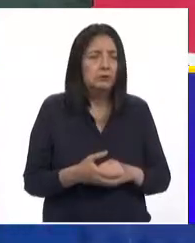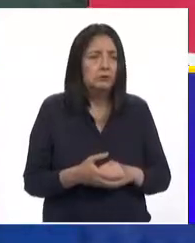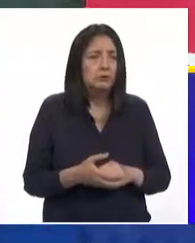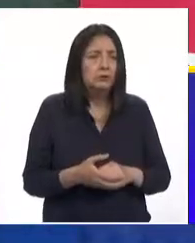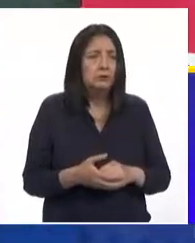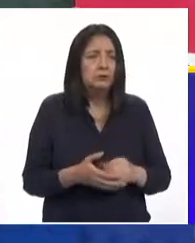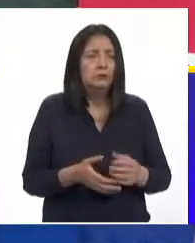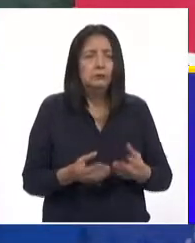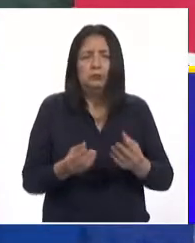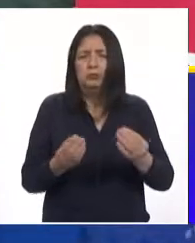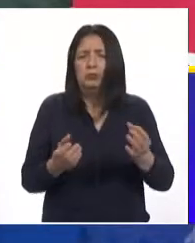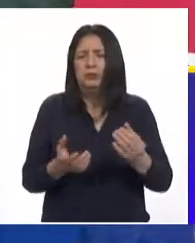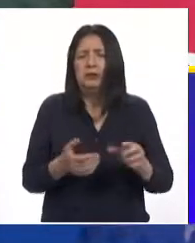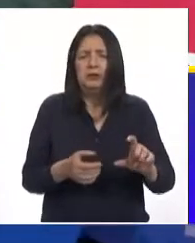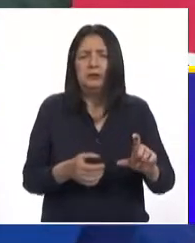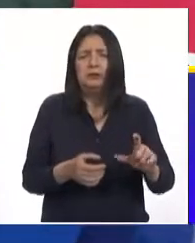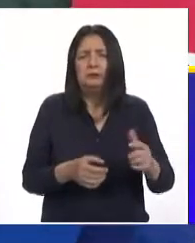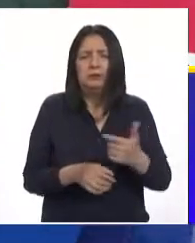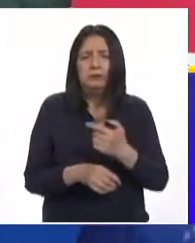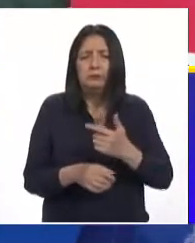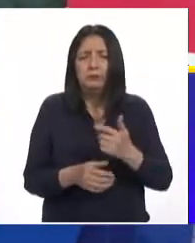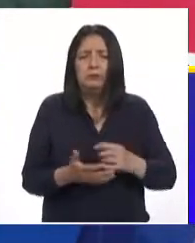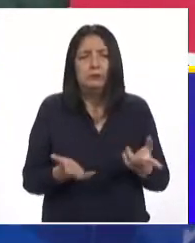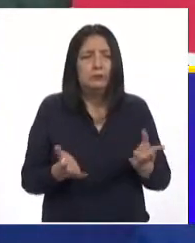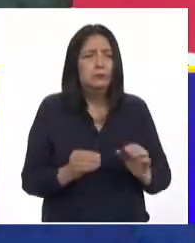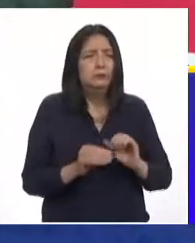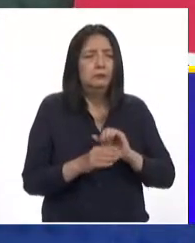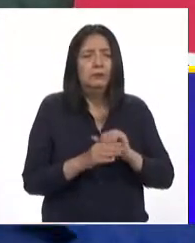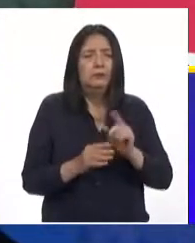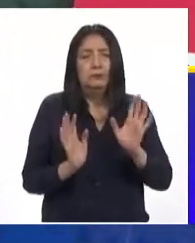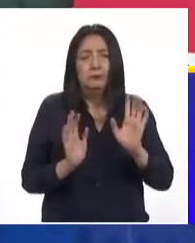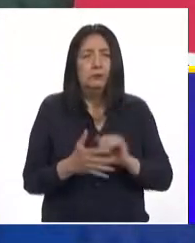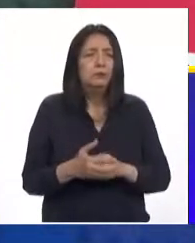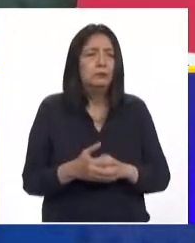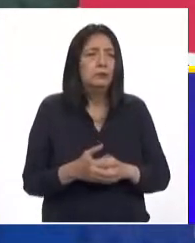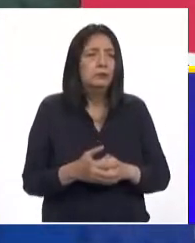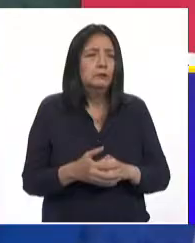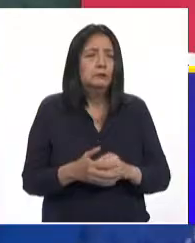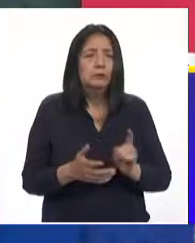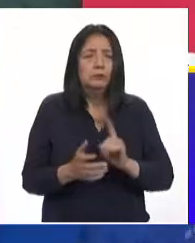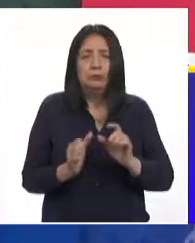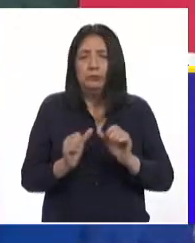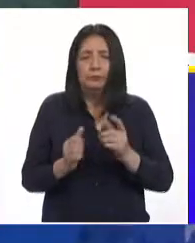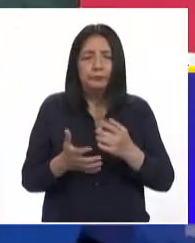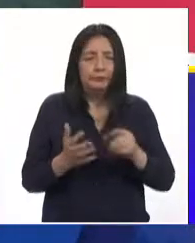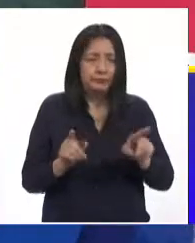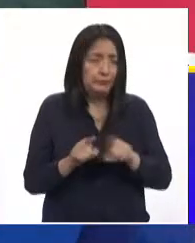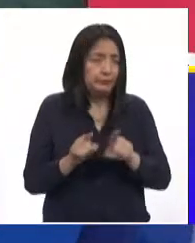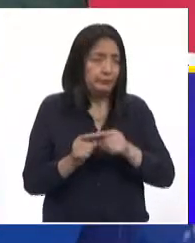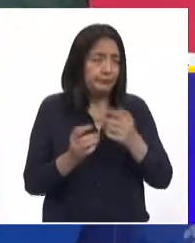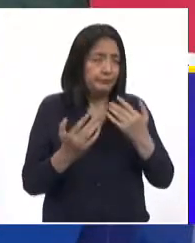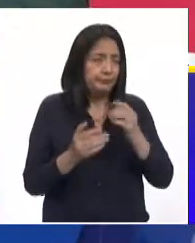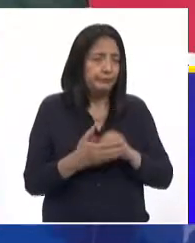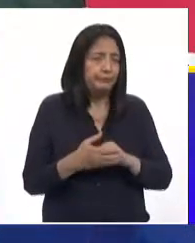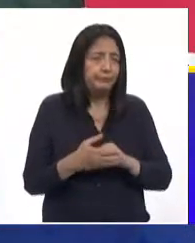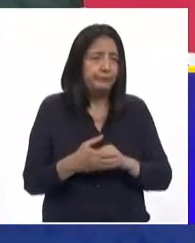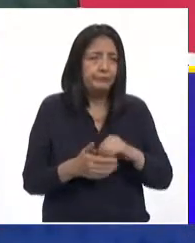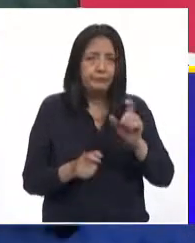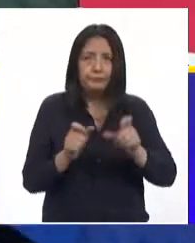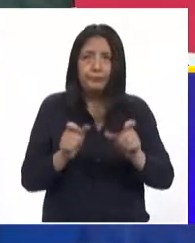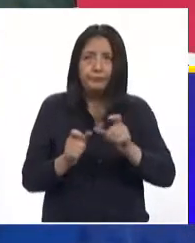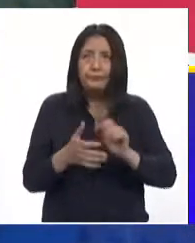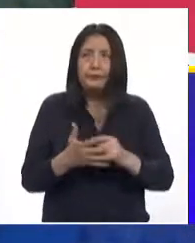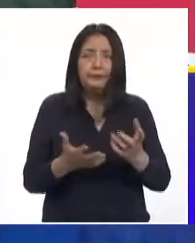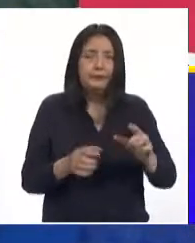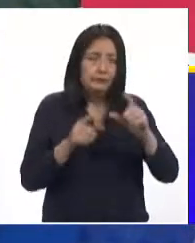la demanda de tantas vacunas, es que estas prácticas se han dado de maneras irregulares. Incluso también se habló de que las personas,